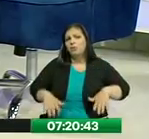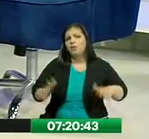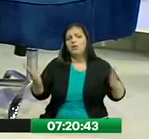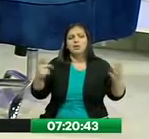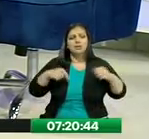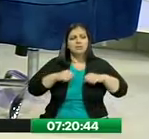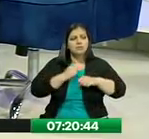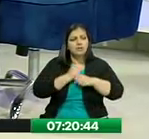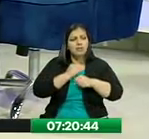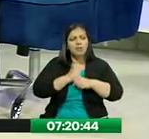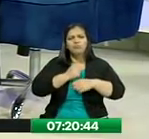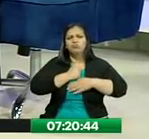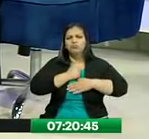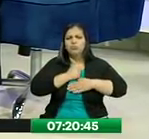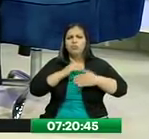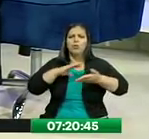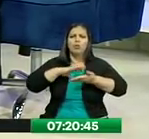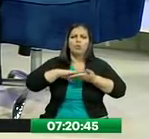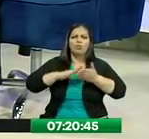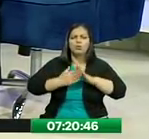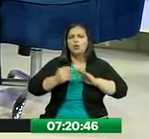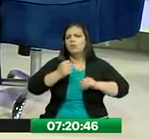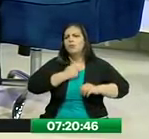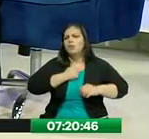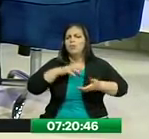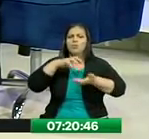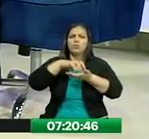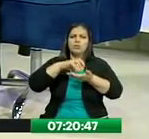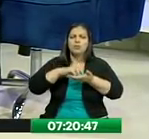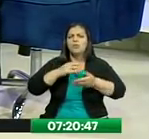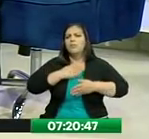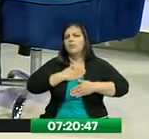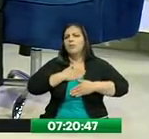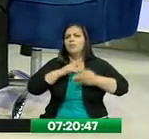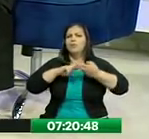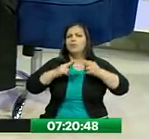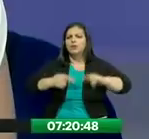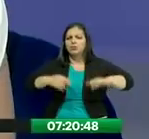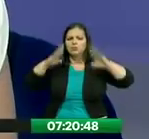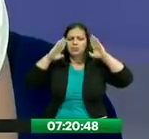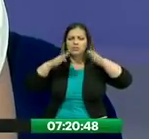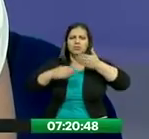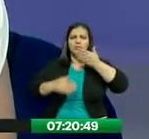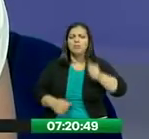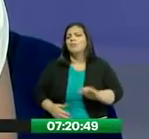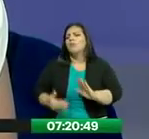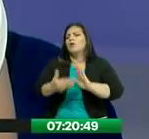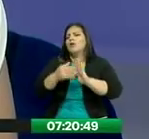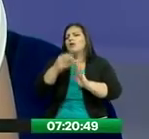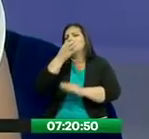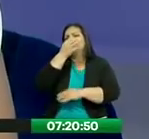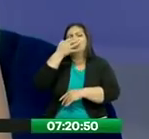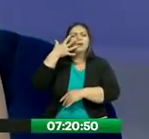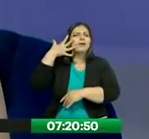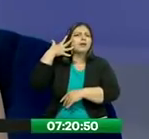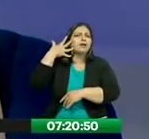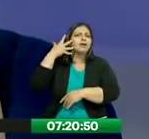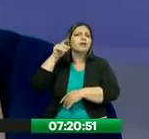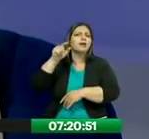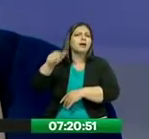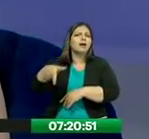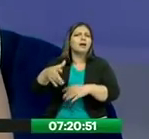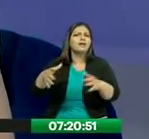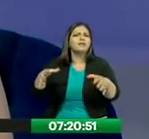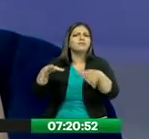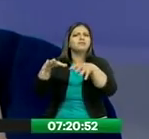viven etnias indígenas en la Amazonía, totalmente abandonadas. Lo veo, pero al final del día creo que se puede,